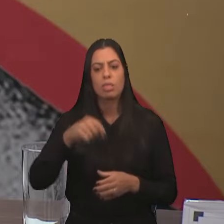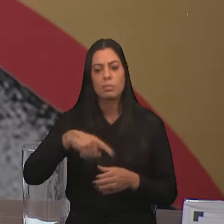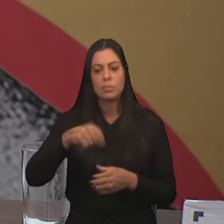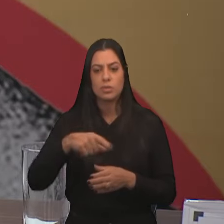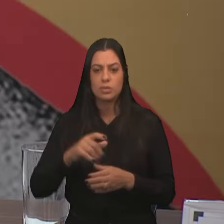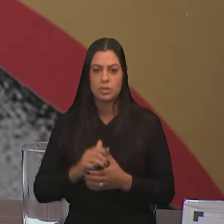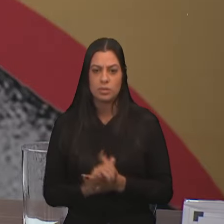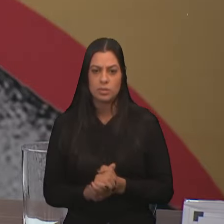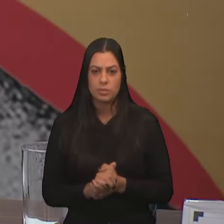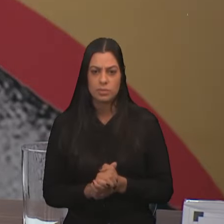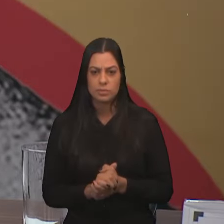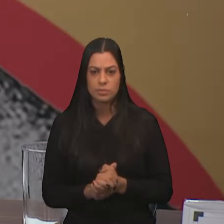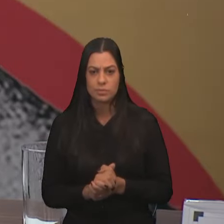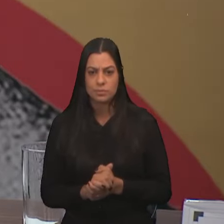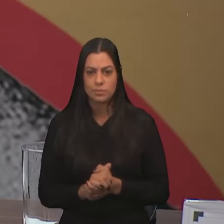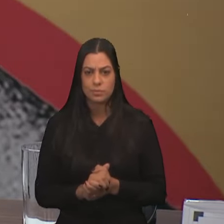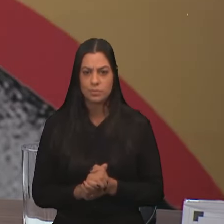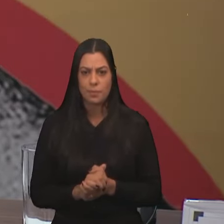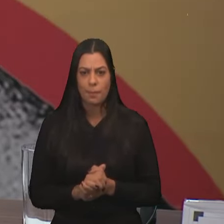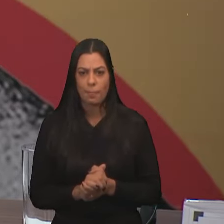elecciones, prohibiendo